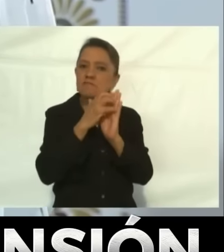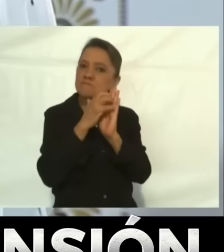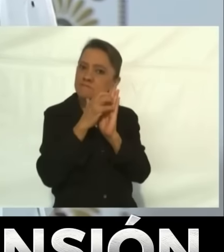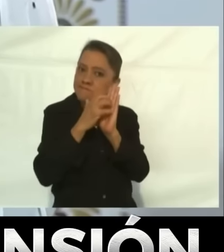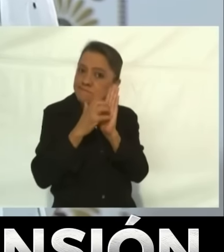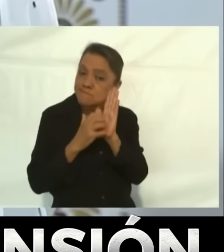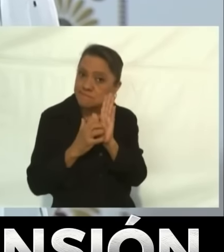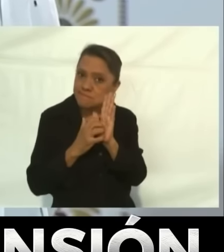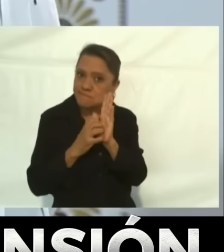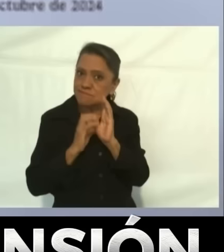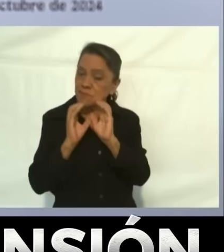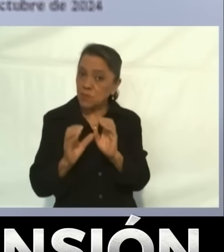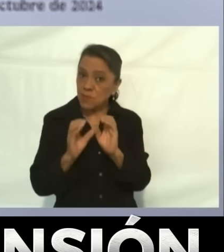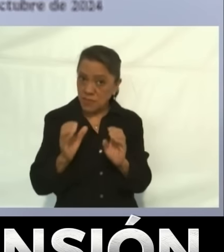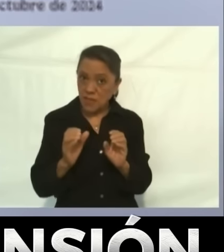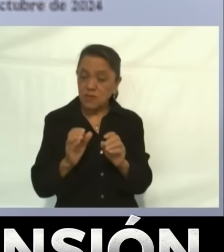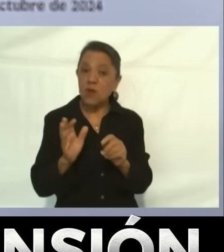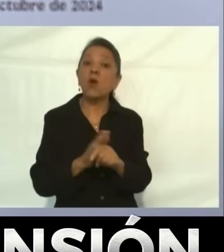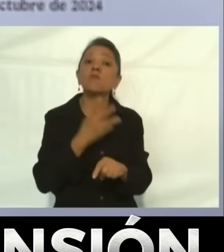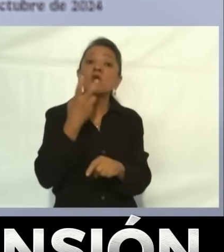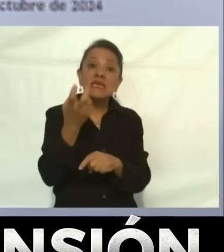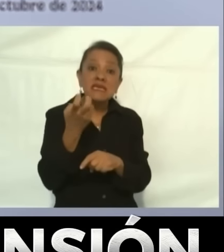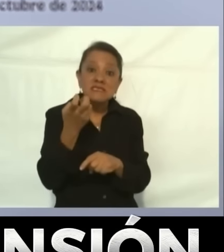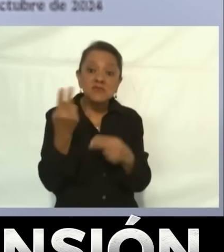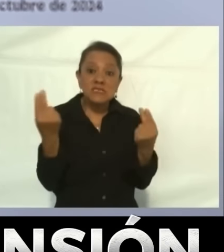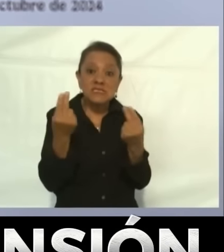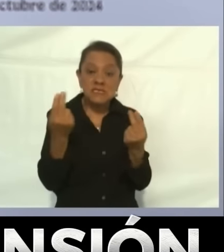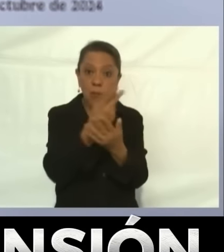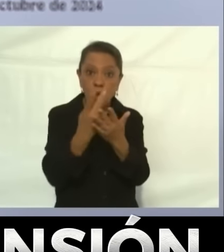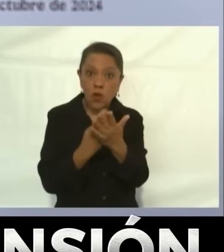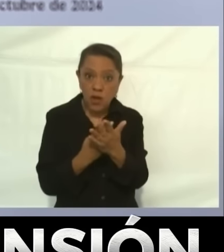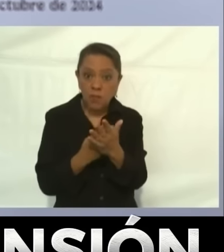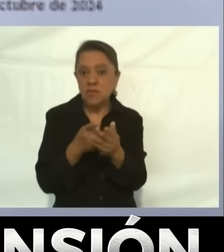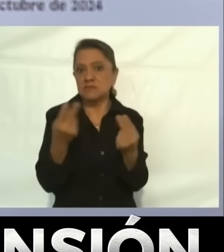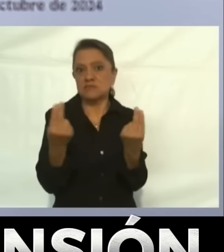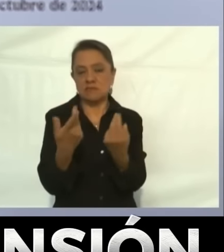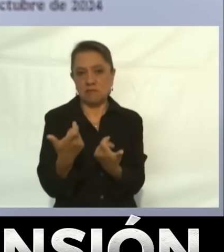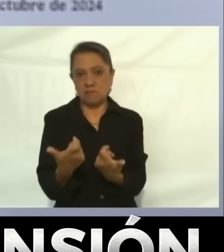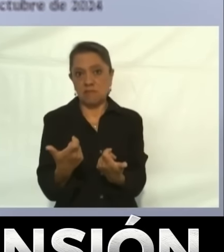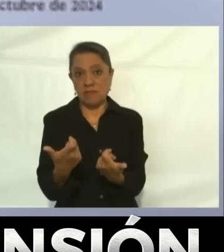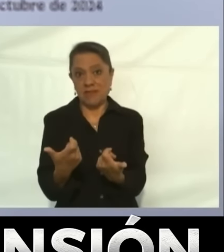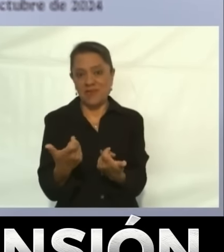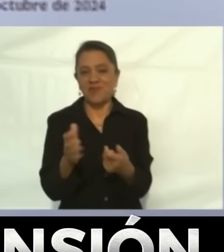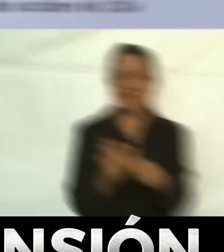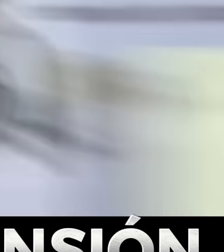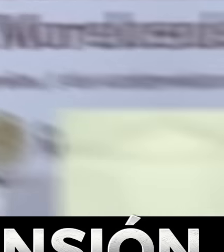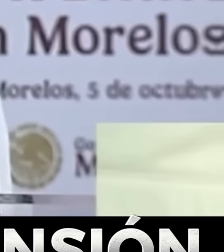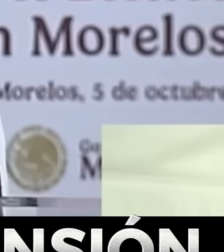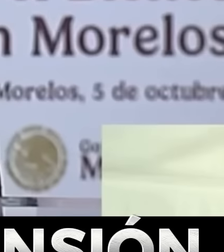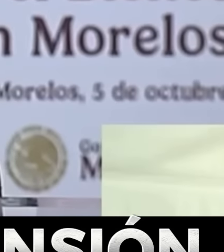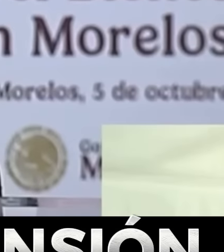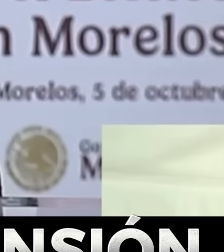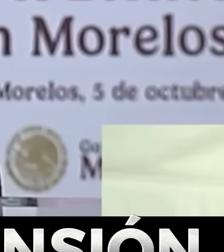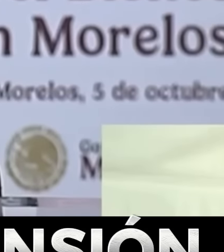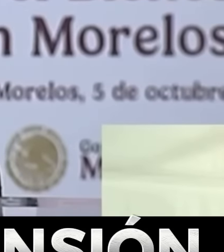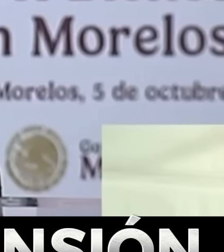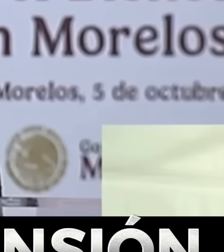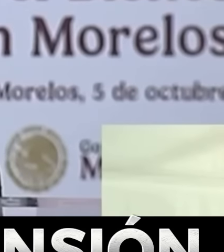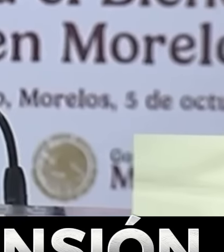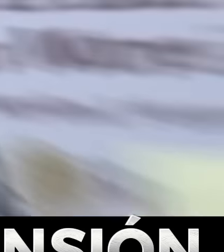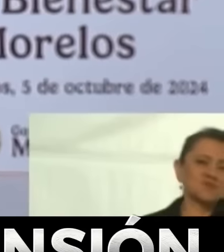haya estos programas tiene que haber recursos. Por eso el día de hoy a mí me da mucho gusto que la